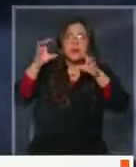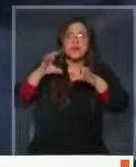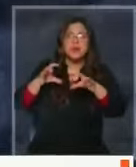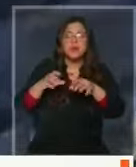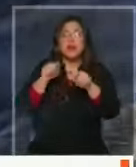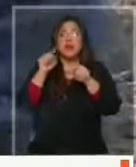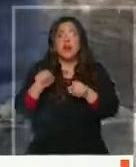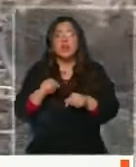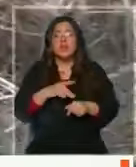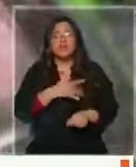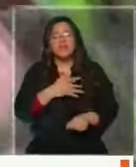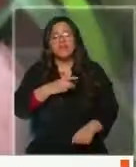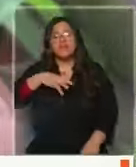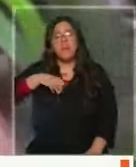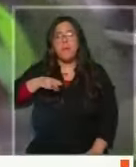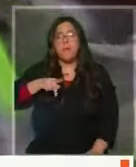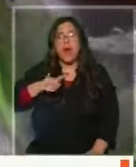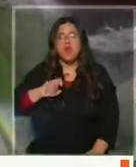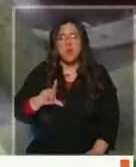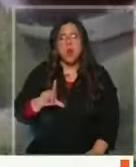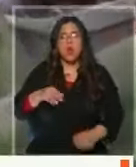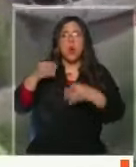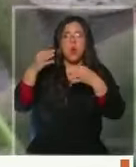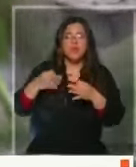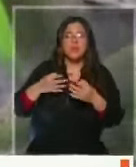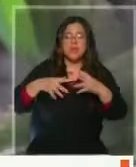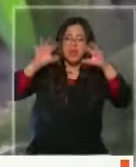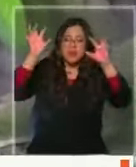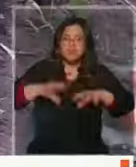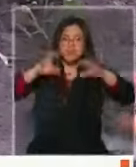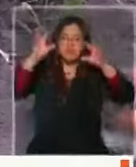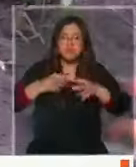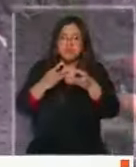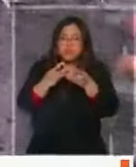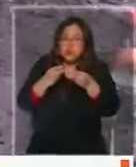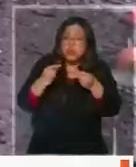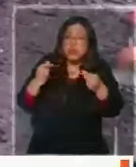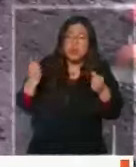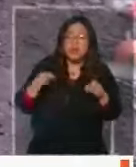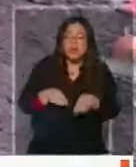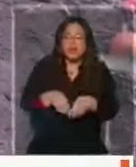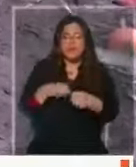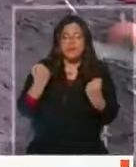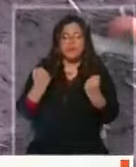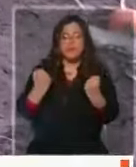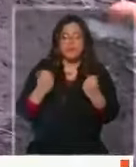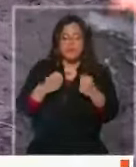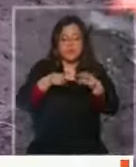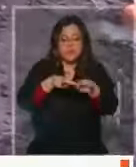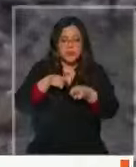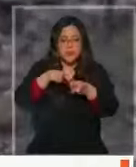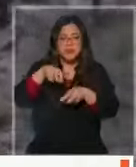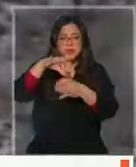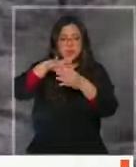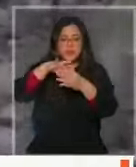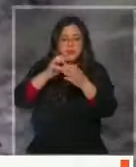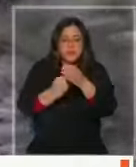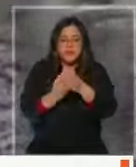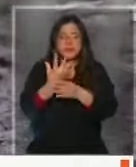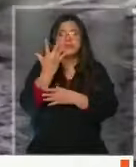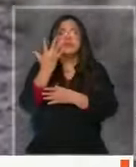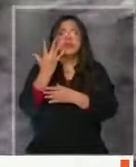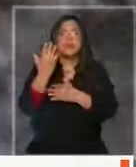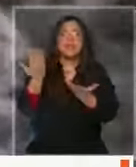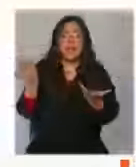el lamento de Manuel Cofré, luego de que las inundaciones y la humedad destruyeran por completo su cosecha de tomates planificada